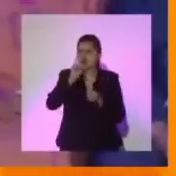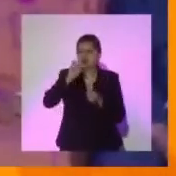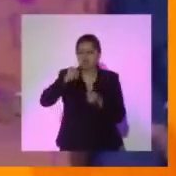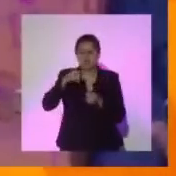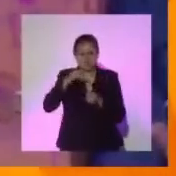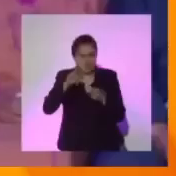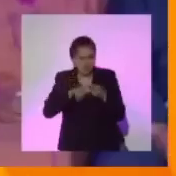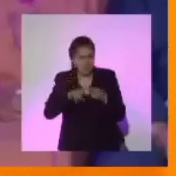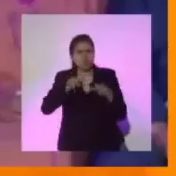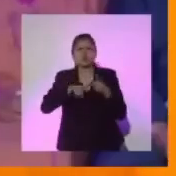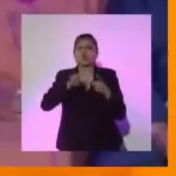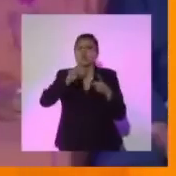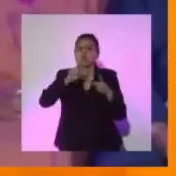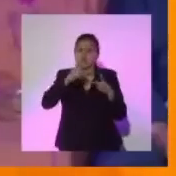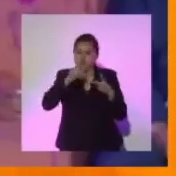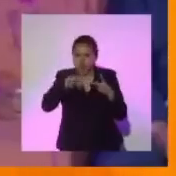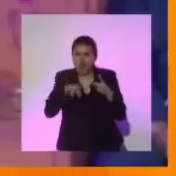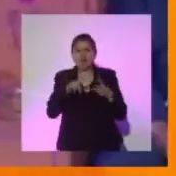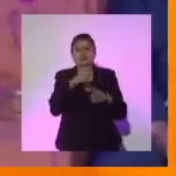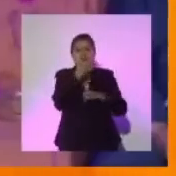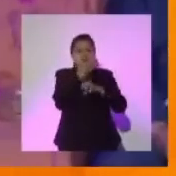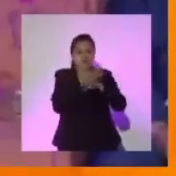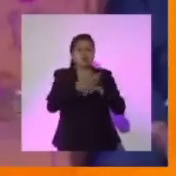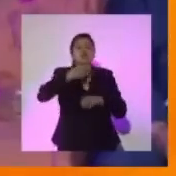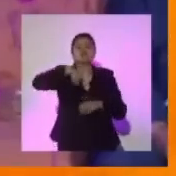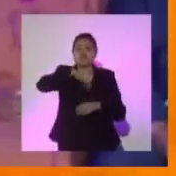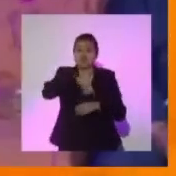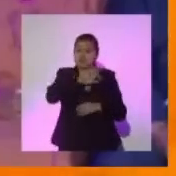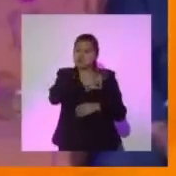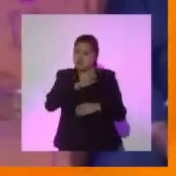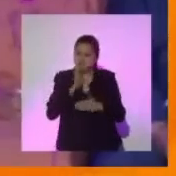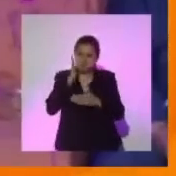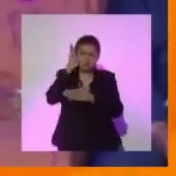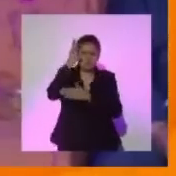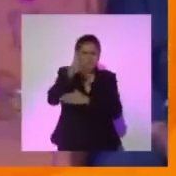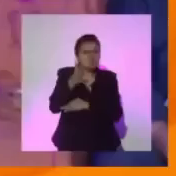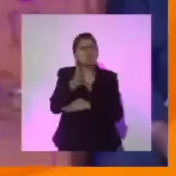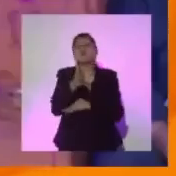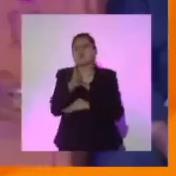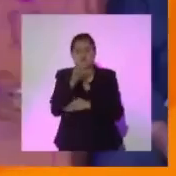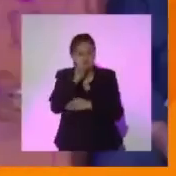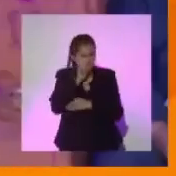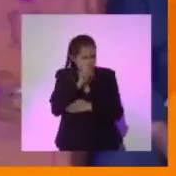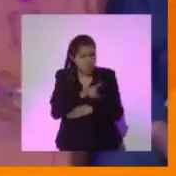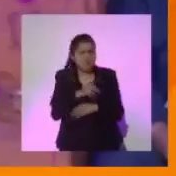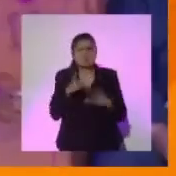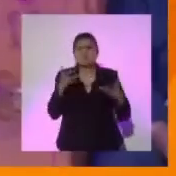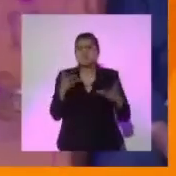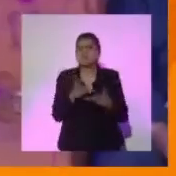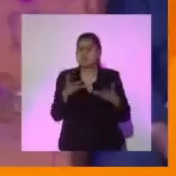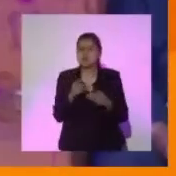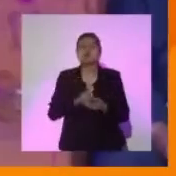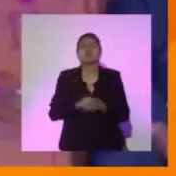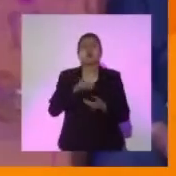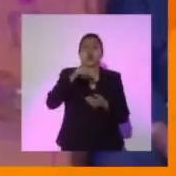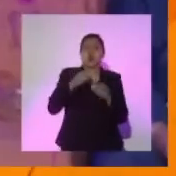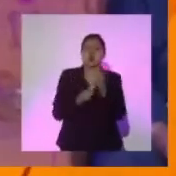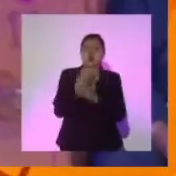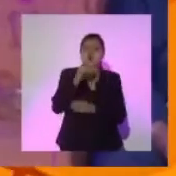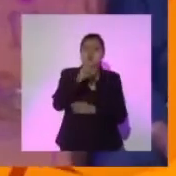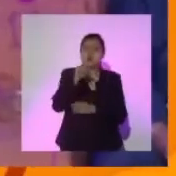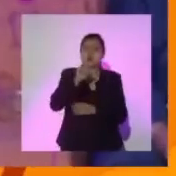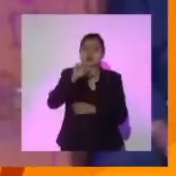cultura y no es porque diga que se reduce creo que la cultura y las artes son algo mucho más grande que los editoriales pero se